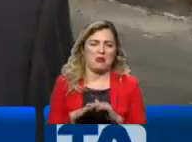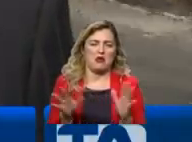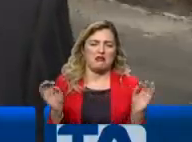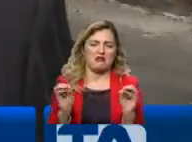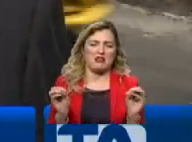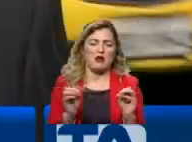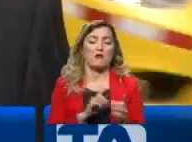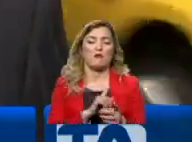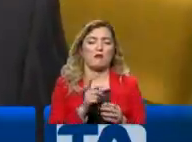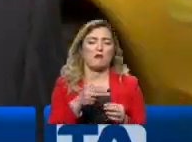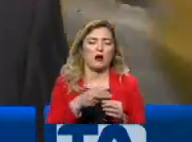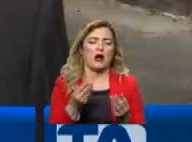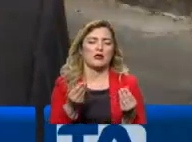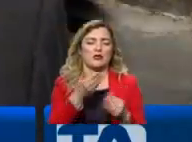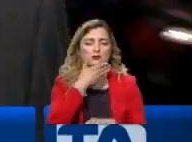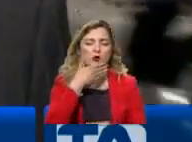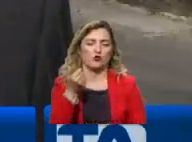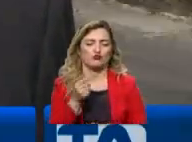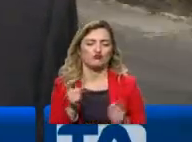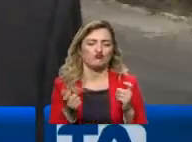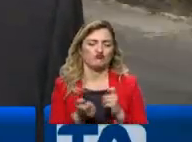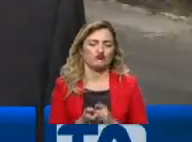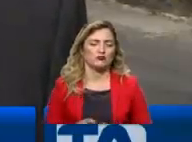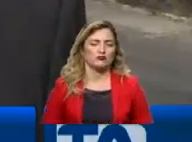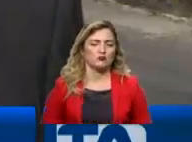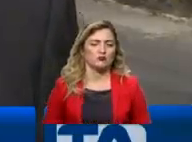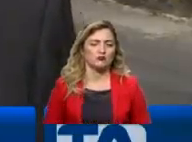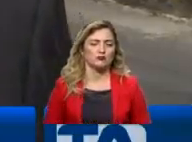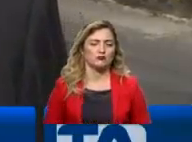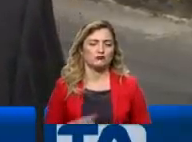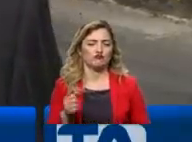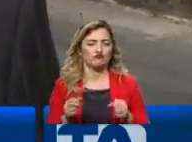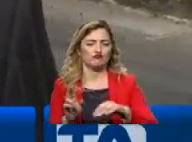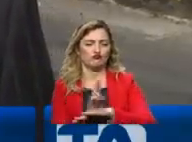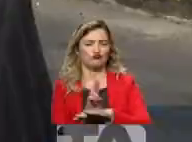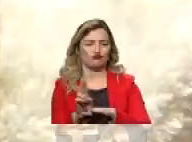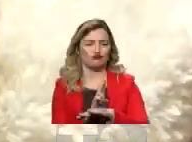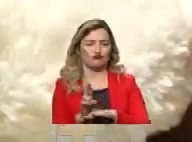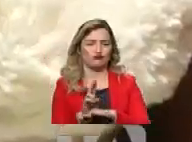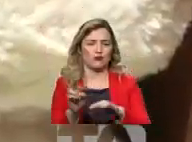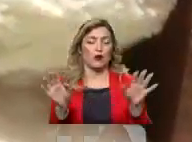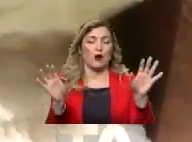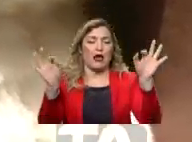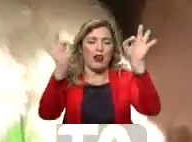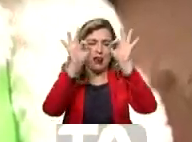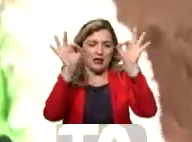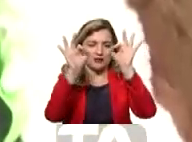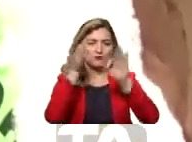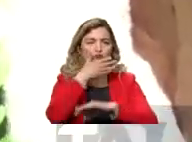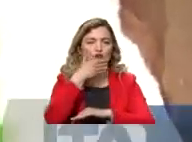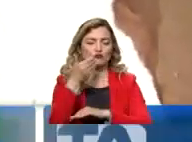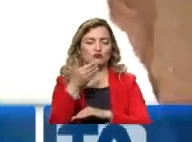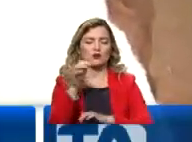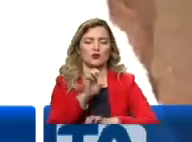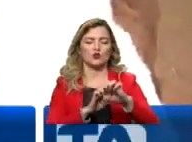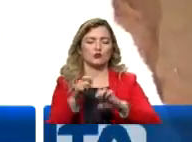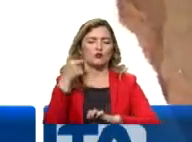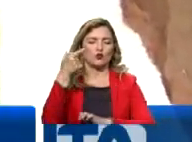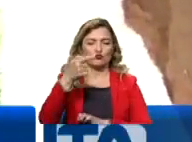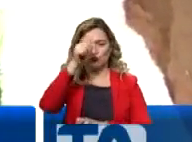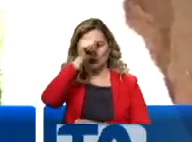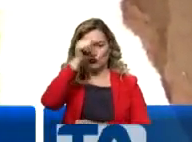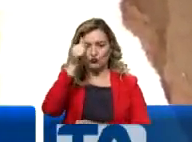reconversión energética y sobre todo la reconversión vehicular al uso de vehículos eléctricos este experimento durará hasta el próximo domingo